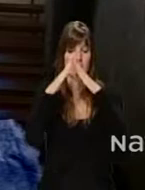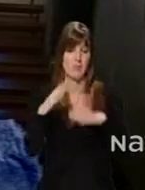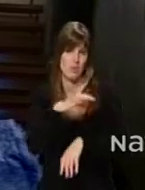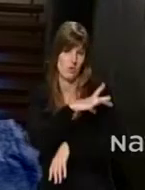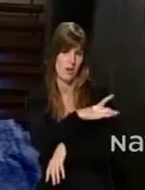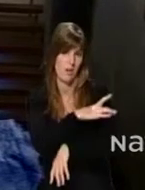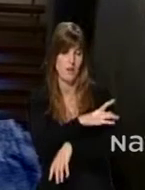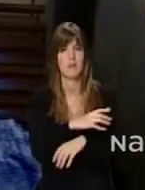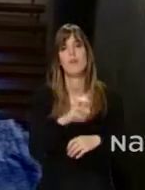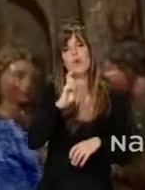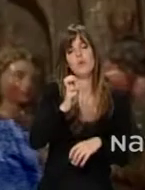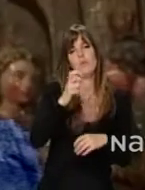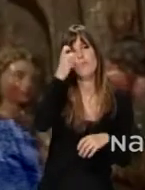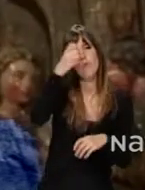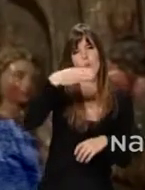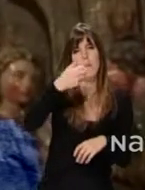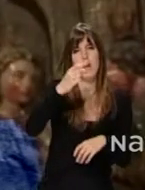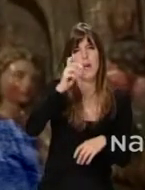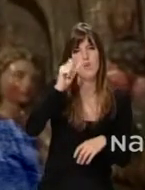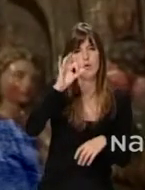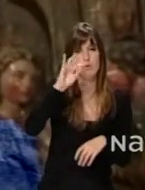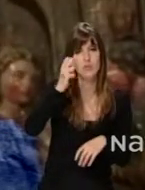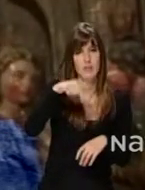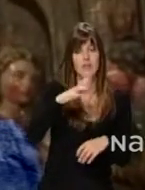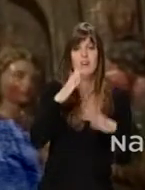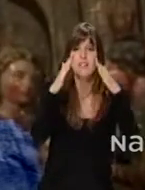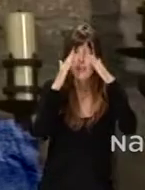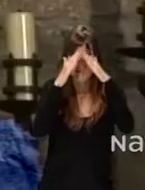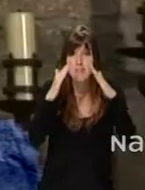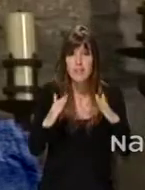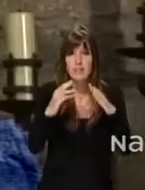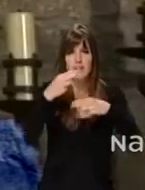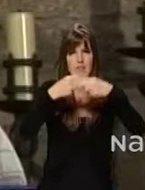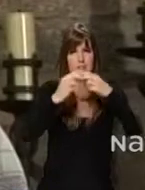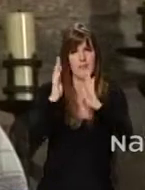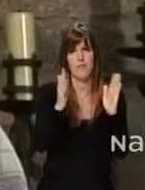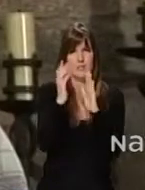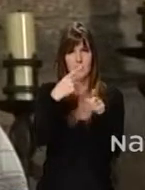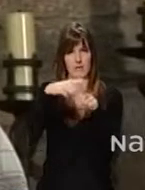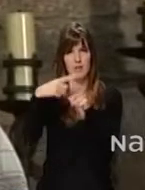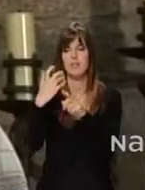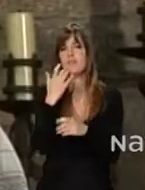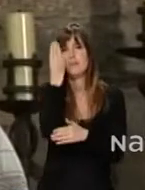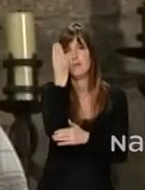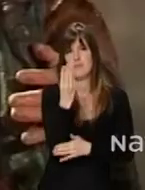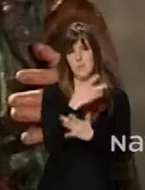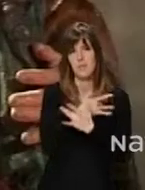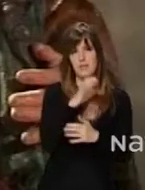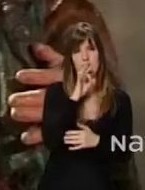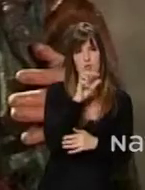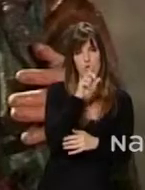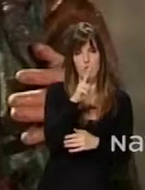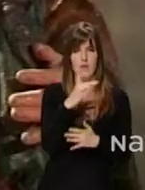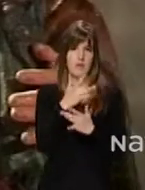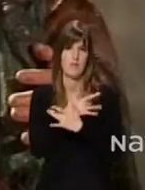entre medias de esos dos. Estamos rodeados ahora de siglos diferentes, porque la Virgen es del siglo XII. Después, esta otra, la Santa Ana, es del siglo XIV, que